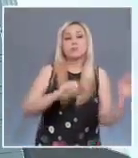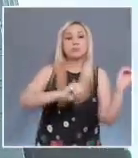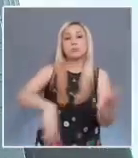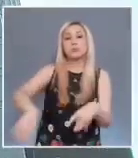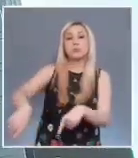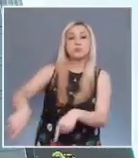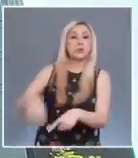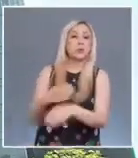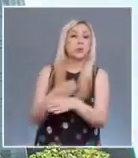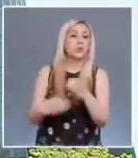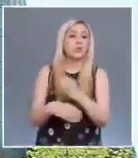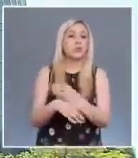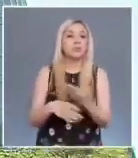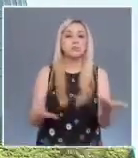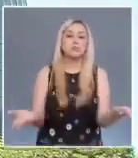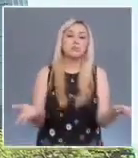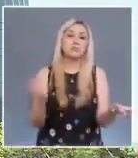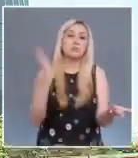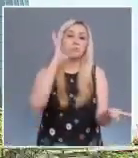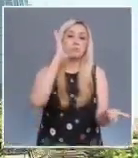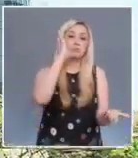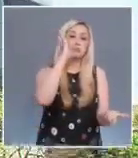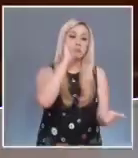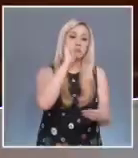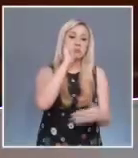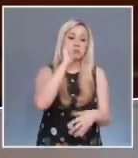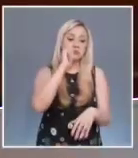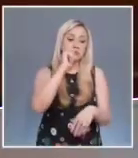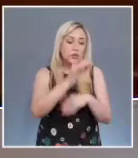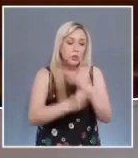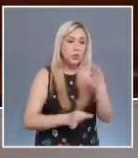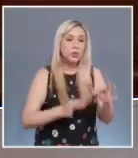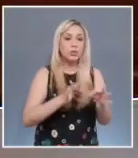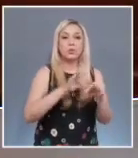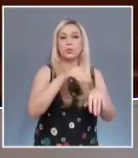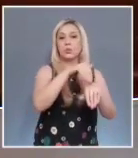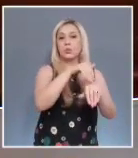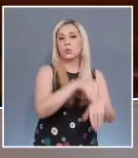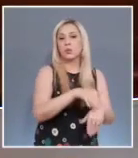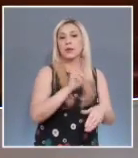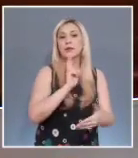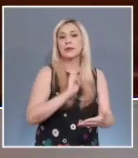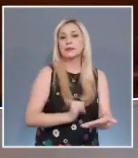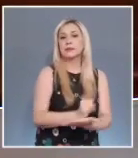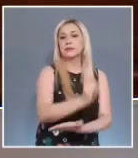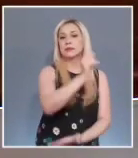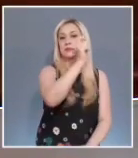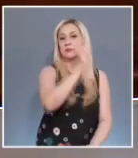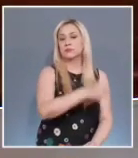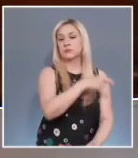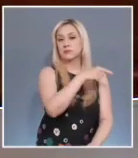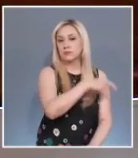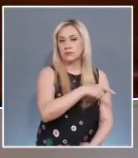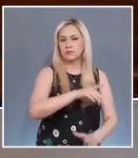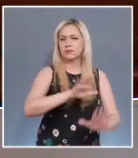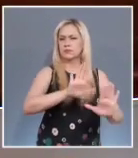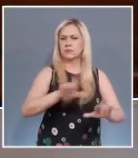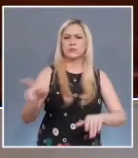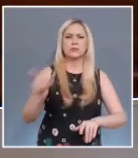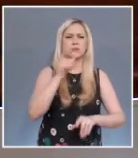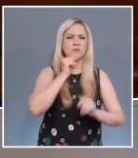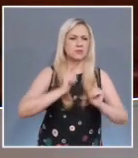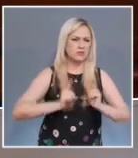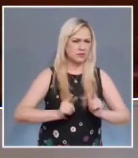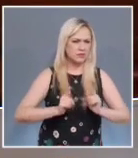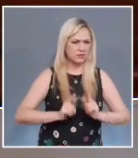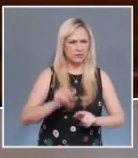de imposibilidad para cumplir la sentencia. De la lectura del acuerdo ministerial se advierten algunas